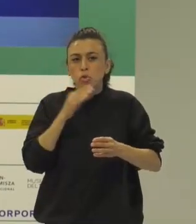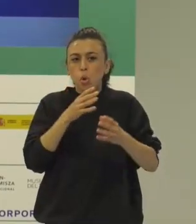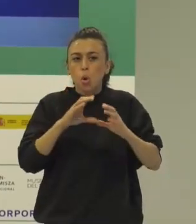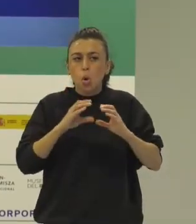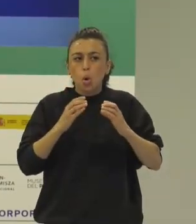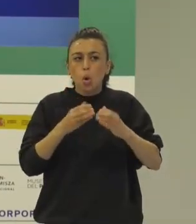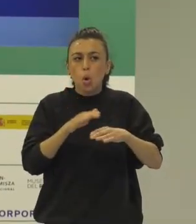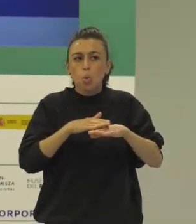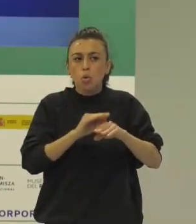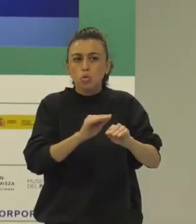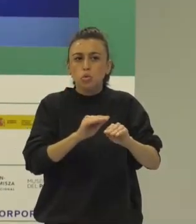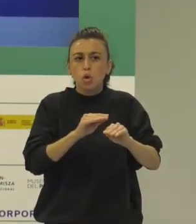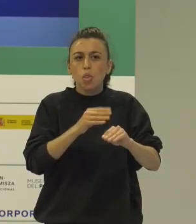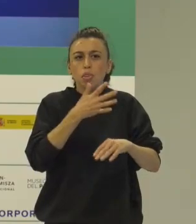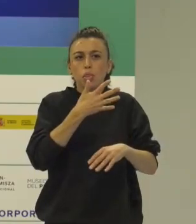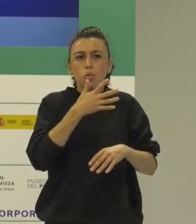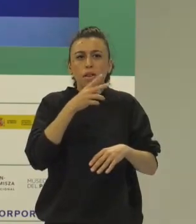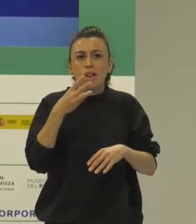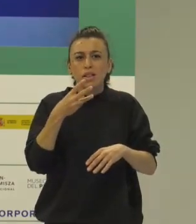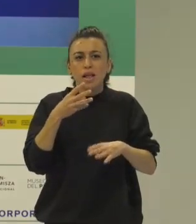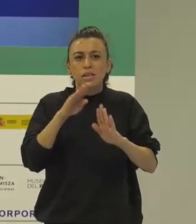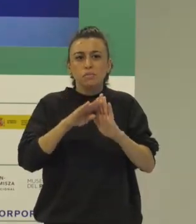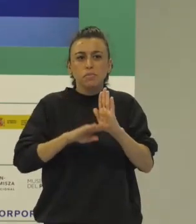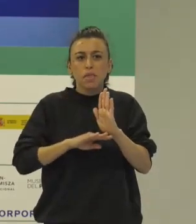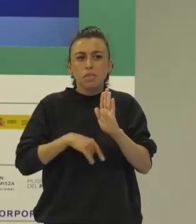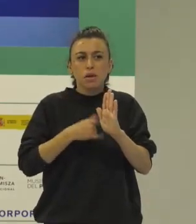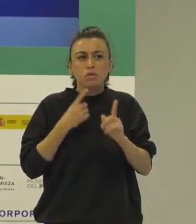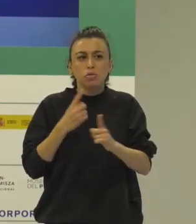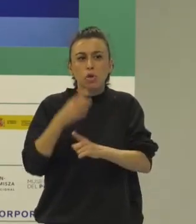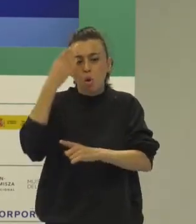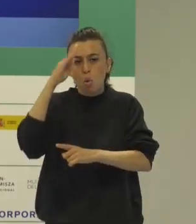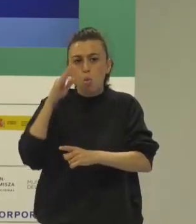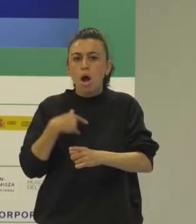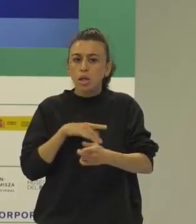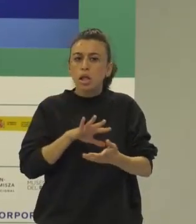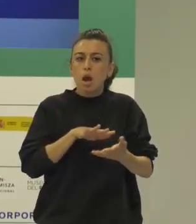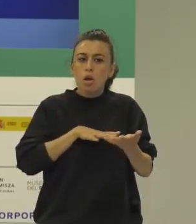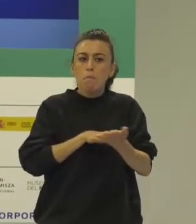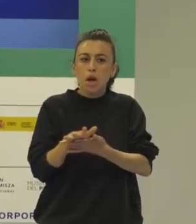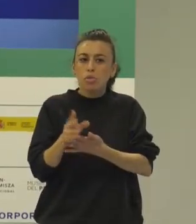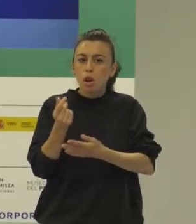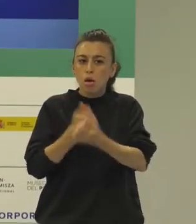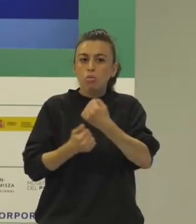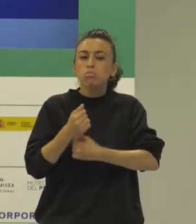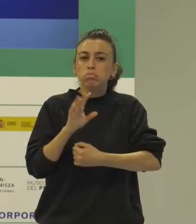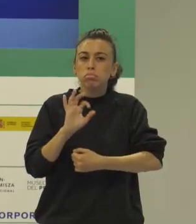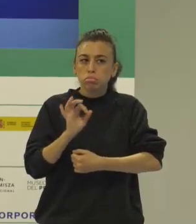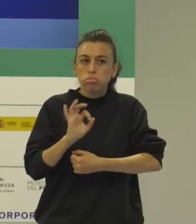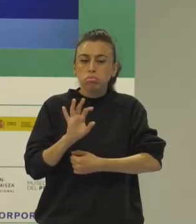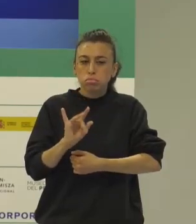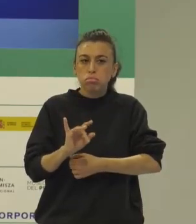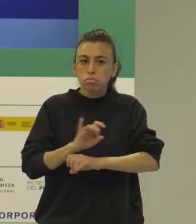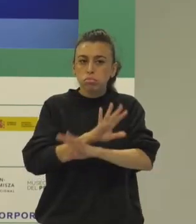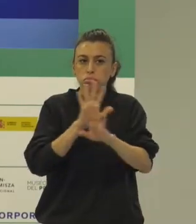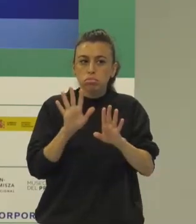253 medidas comerciales y financieras contra Cuba. ¿Que eso tiene un impacto? Obvio, en la economía. ¿Que el embargo desde 1962 afecta a los